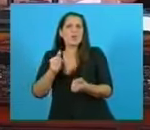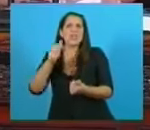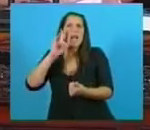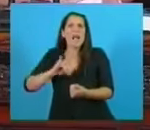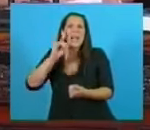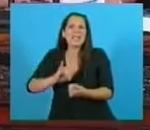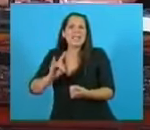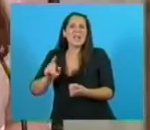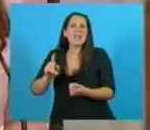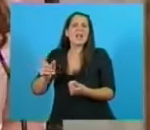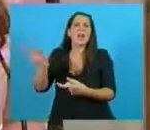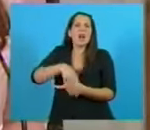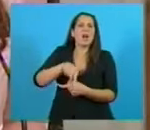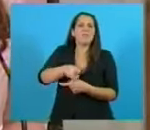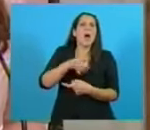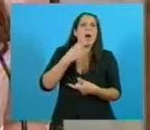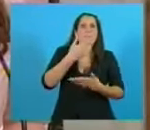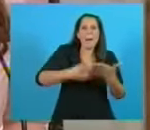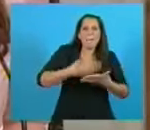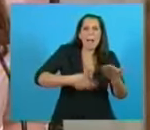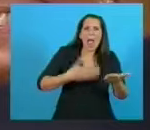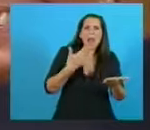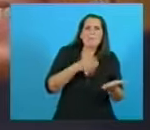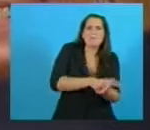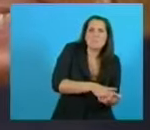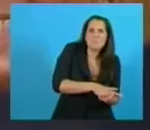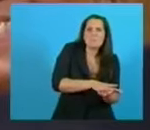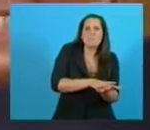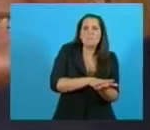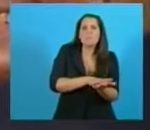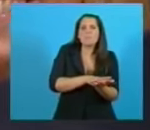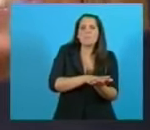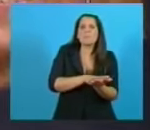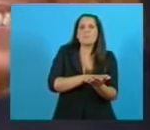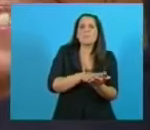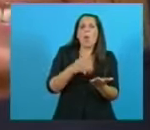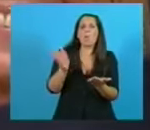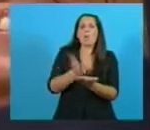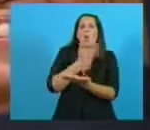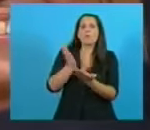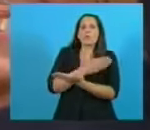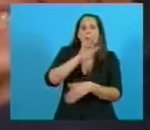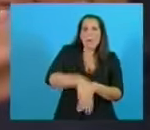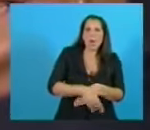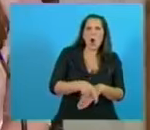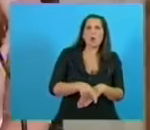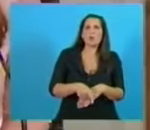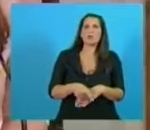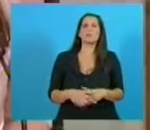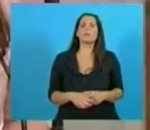sintéticos utilizados por el pegado de papel sobre vidrio, incluso con un precio de producción menor. Las